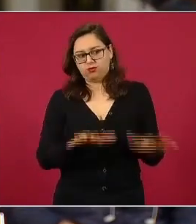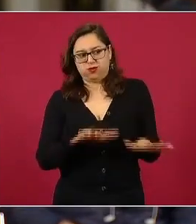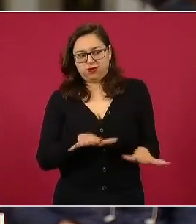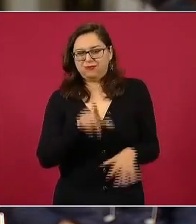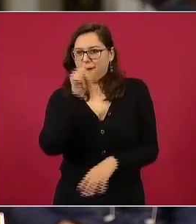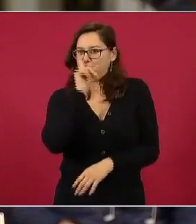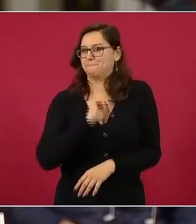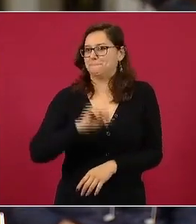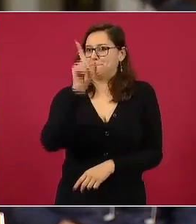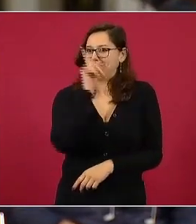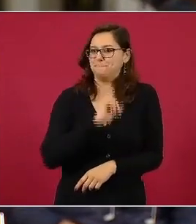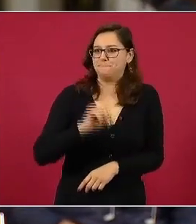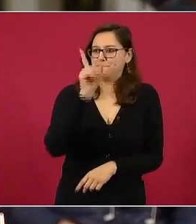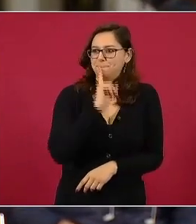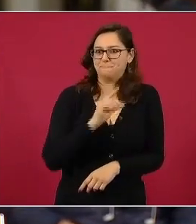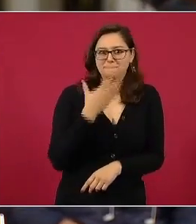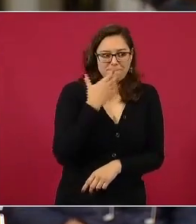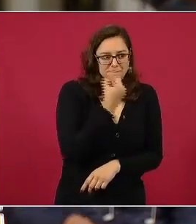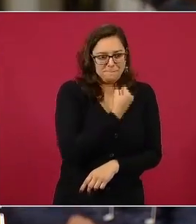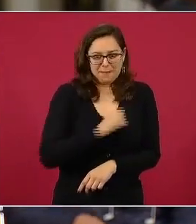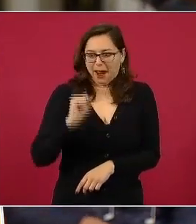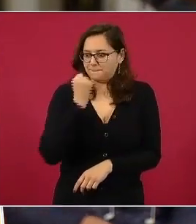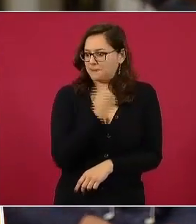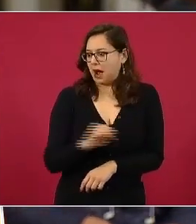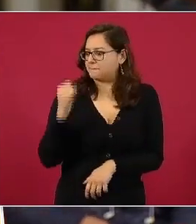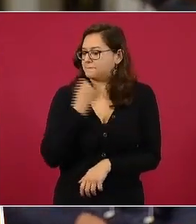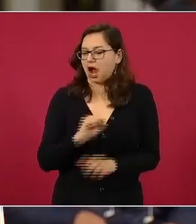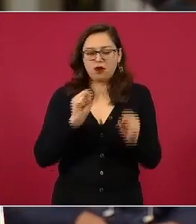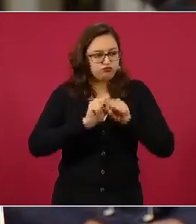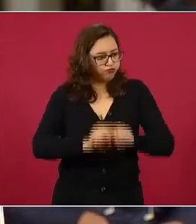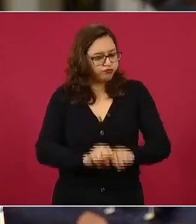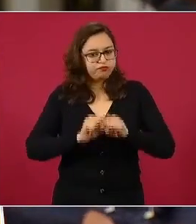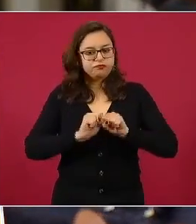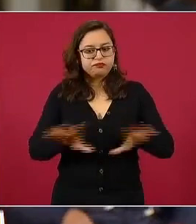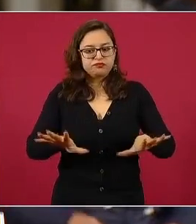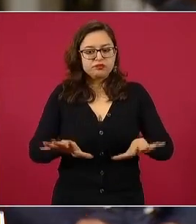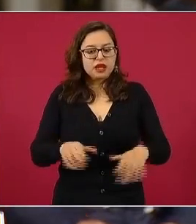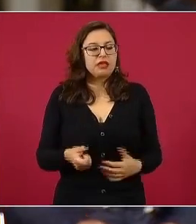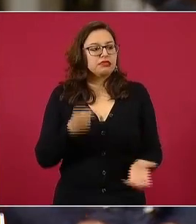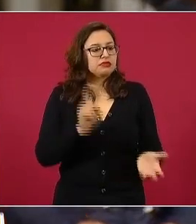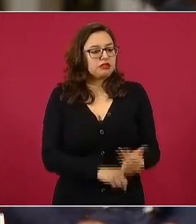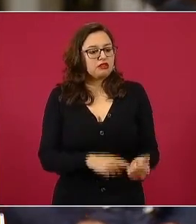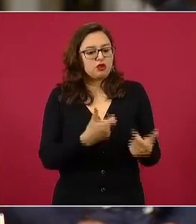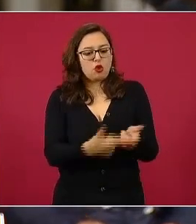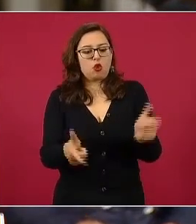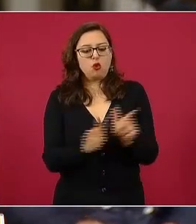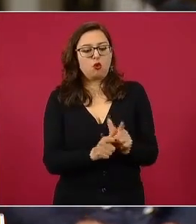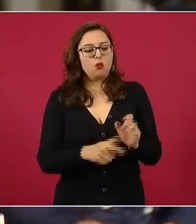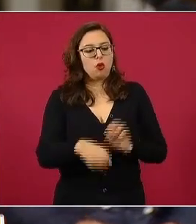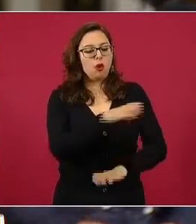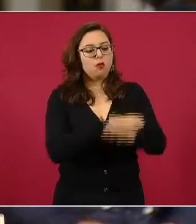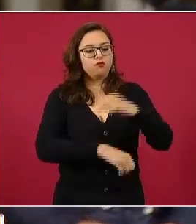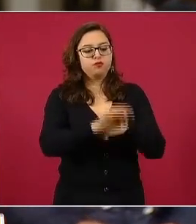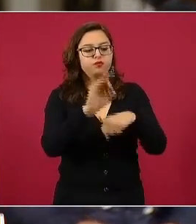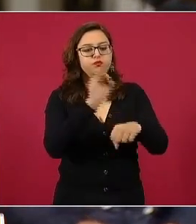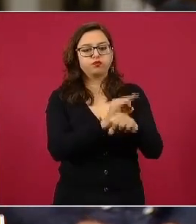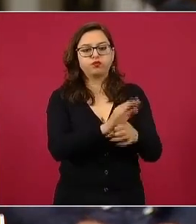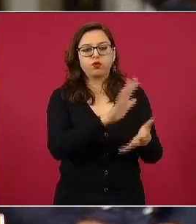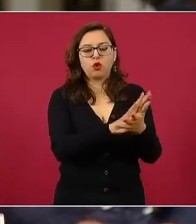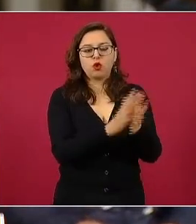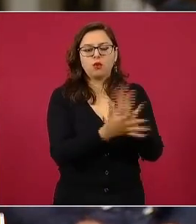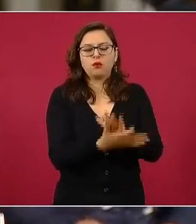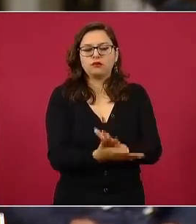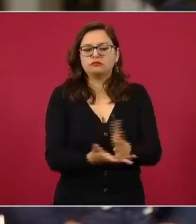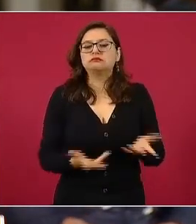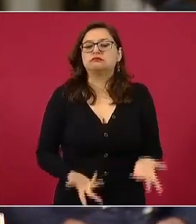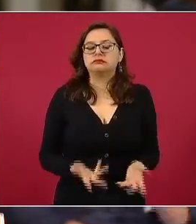y el saqueo que han hecho a través de los grupos de poder, donde pues ellos han sido los cómplices de ese tema.